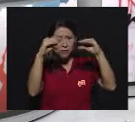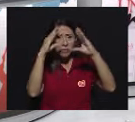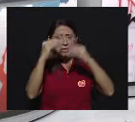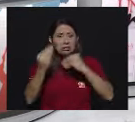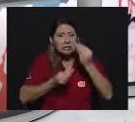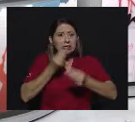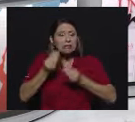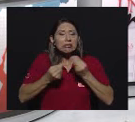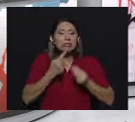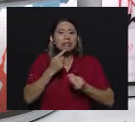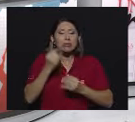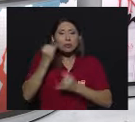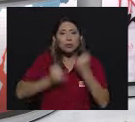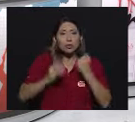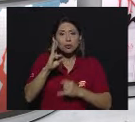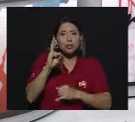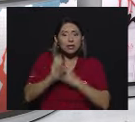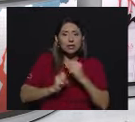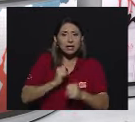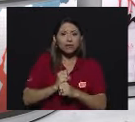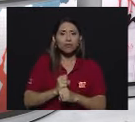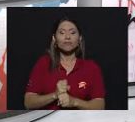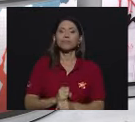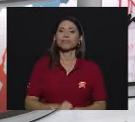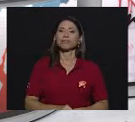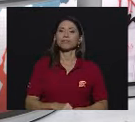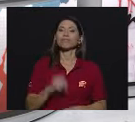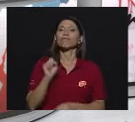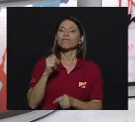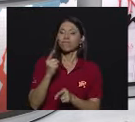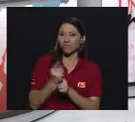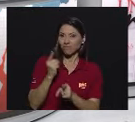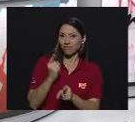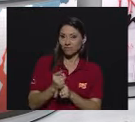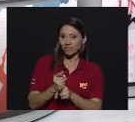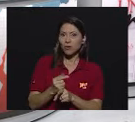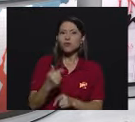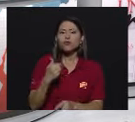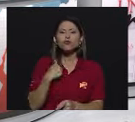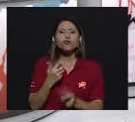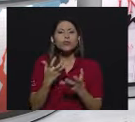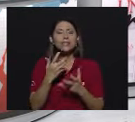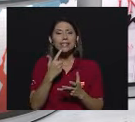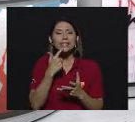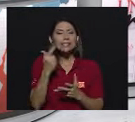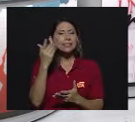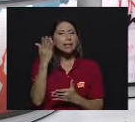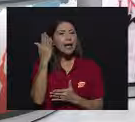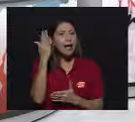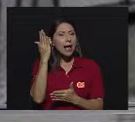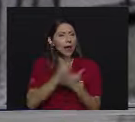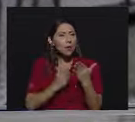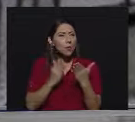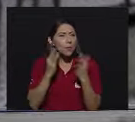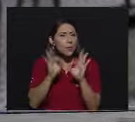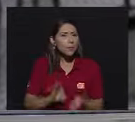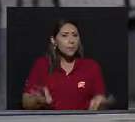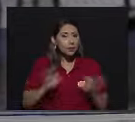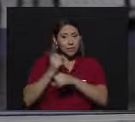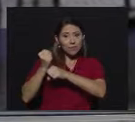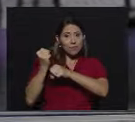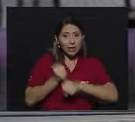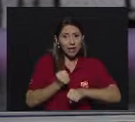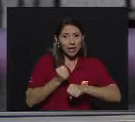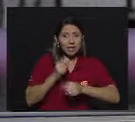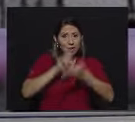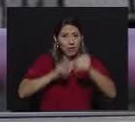nos ha lanzado en los últimos 6 años. Es correcto, yo quisiera iniciar la participación con un pensamiento muy importante de Benjamín